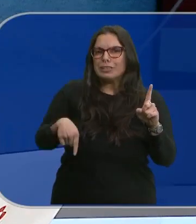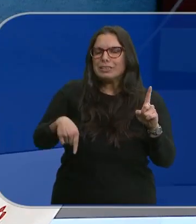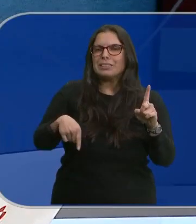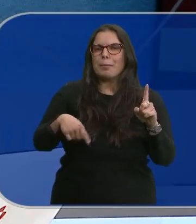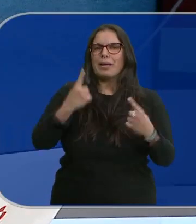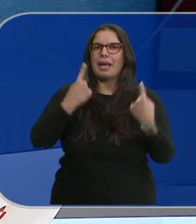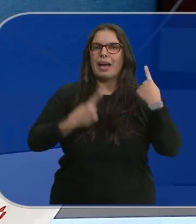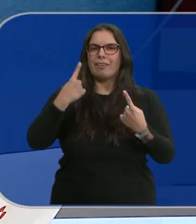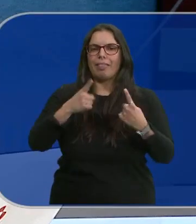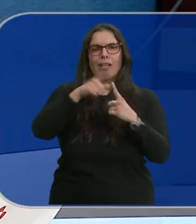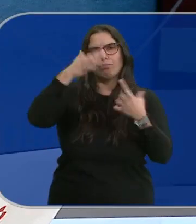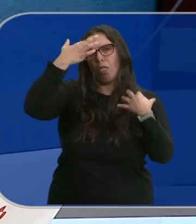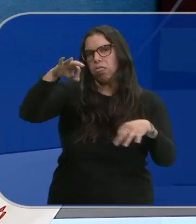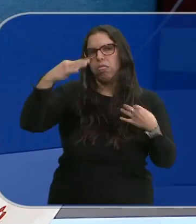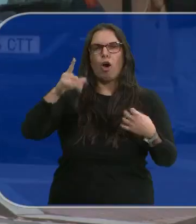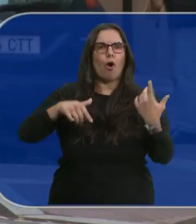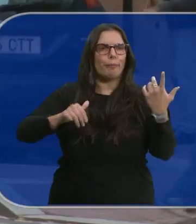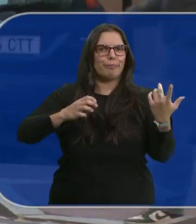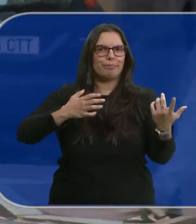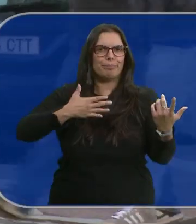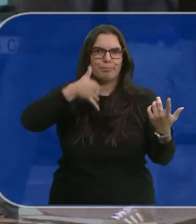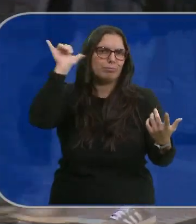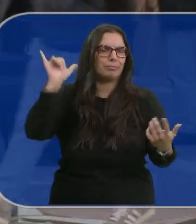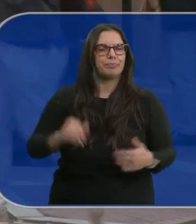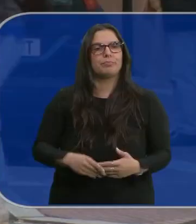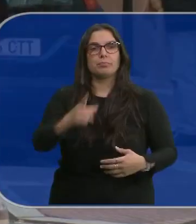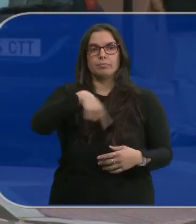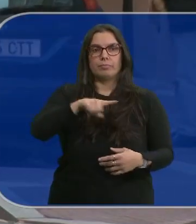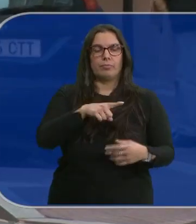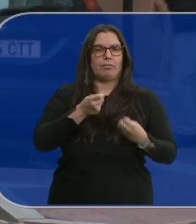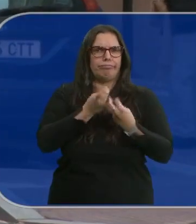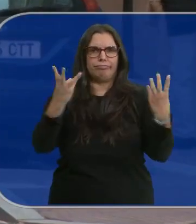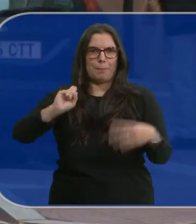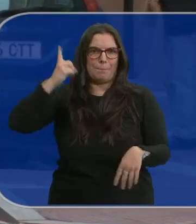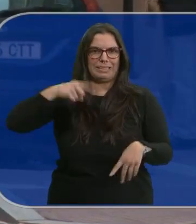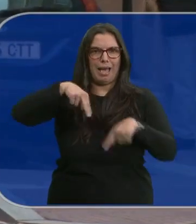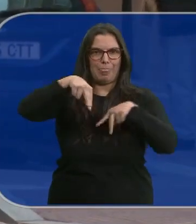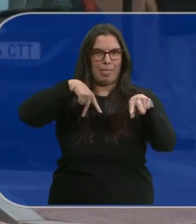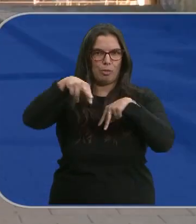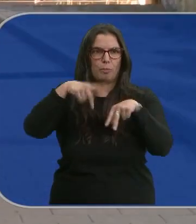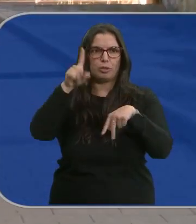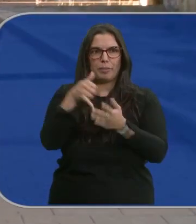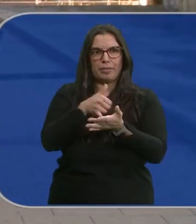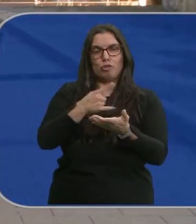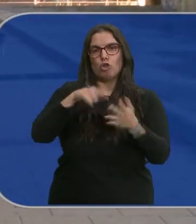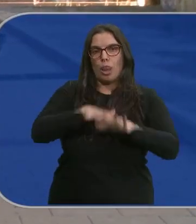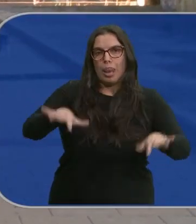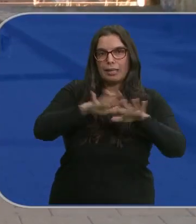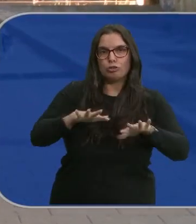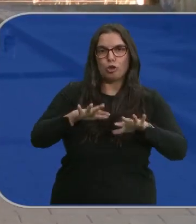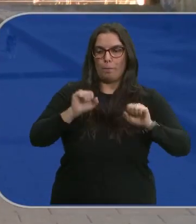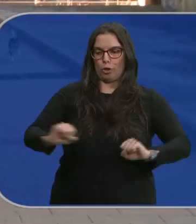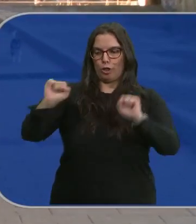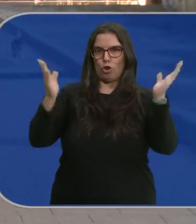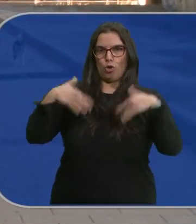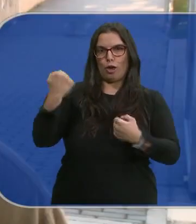ellos casos de imprudencias. Son el colectivo más numeroso y también el más vulnerable. Vamos más lento, llevamos menos masa, los